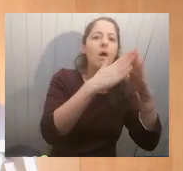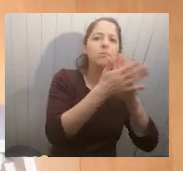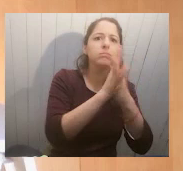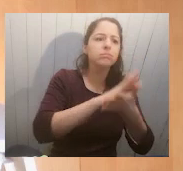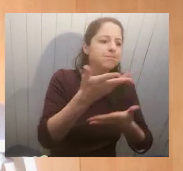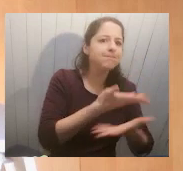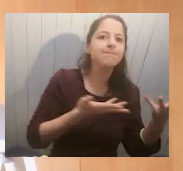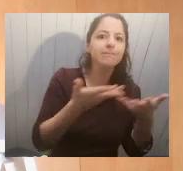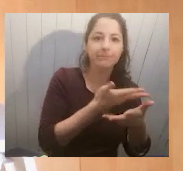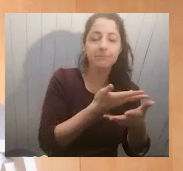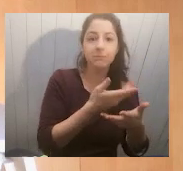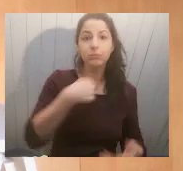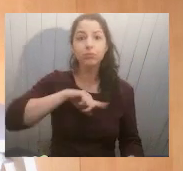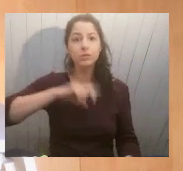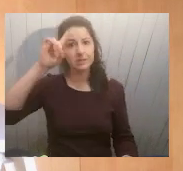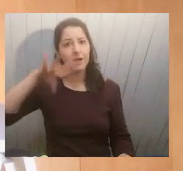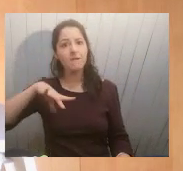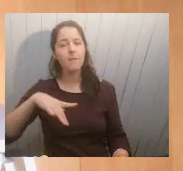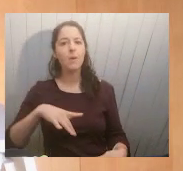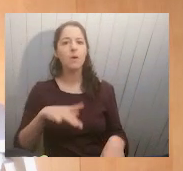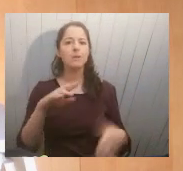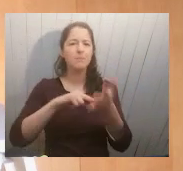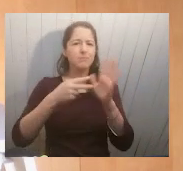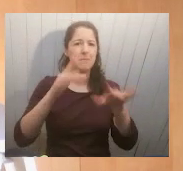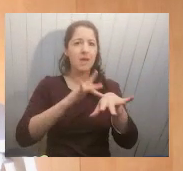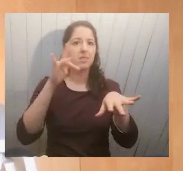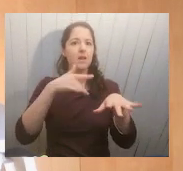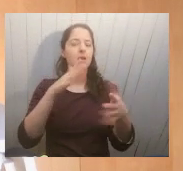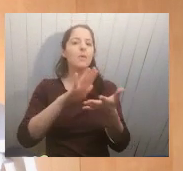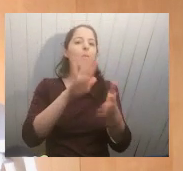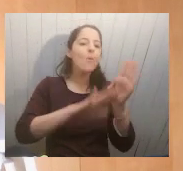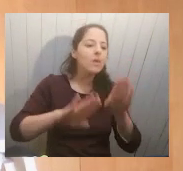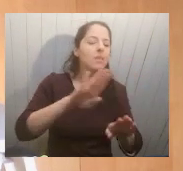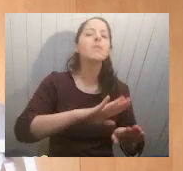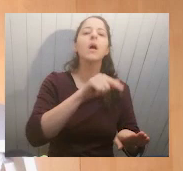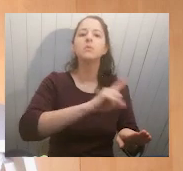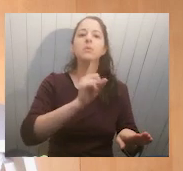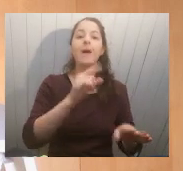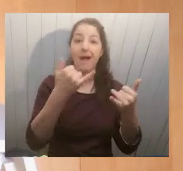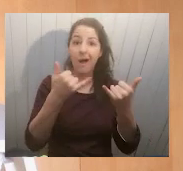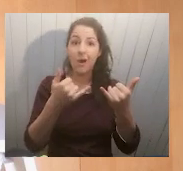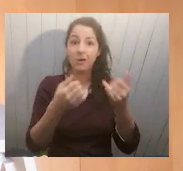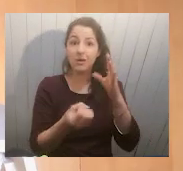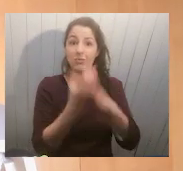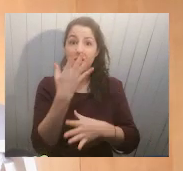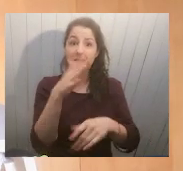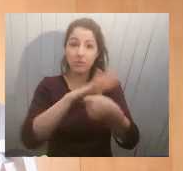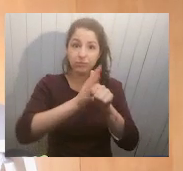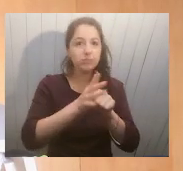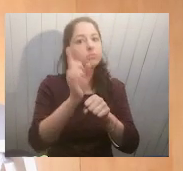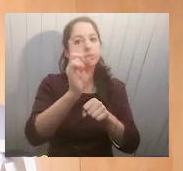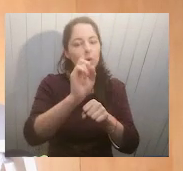las violencias a las que nos expone el confinamiento. Nosotras sabemos que la crisis global de los cuidados no surge en la